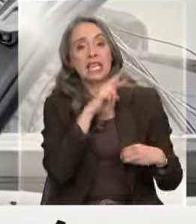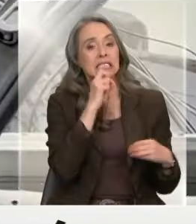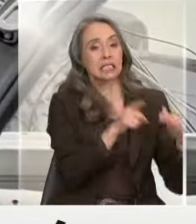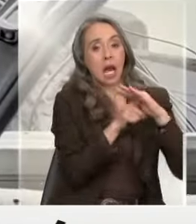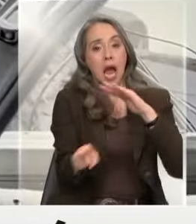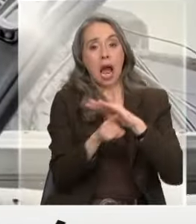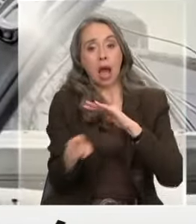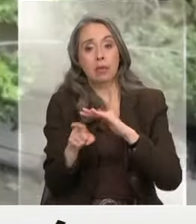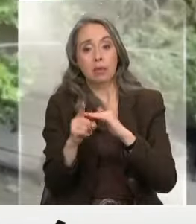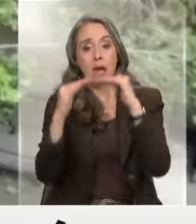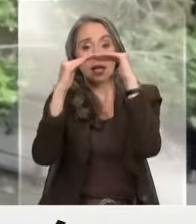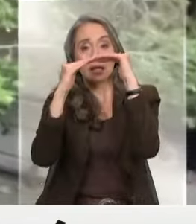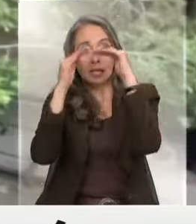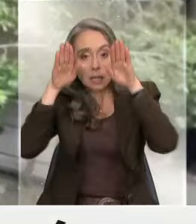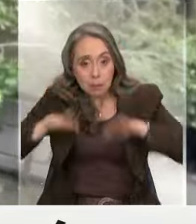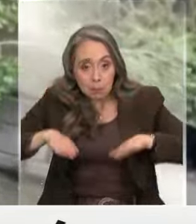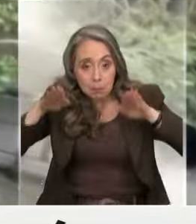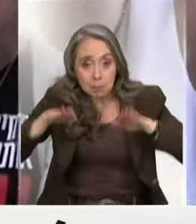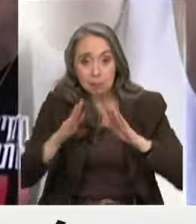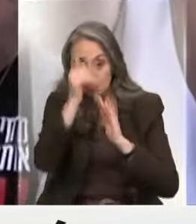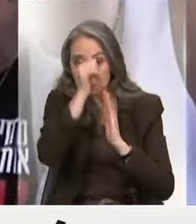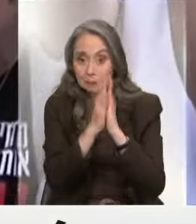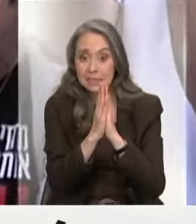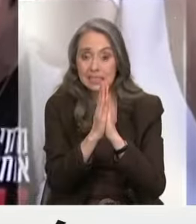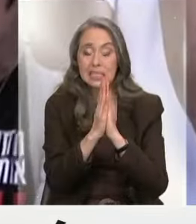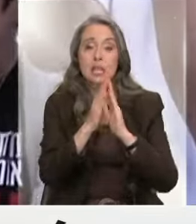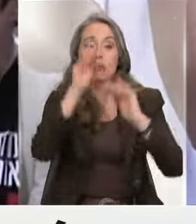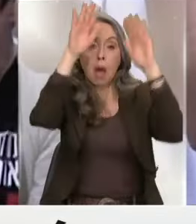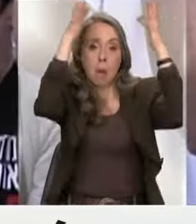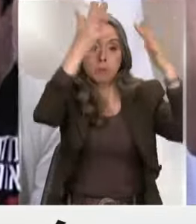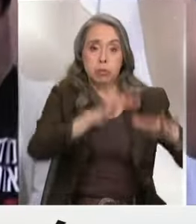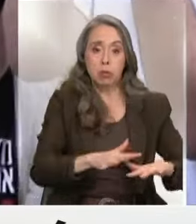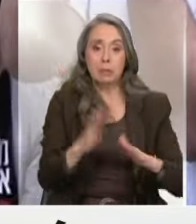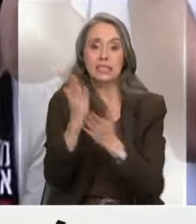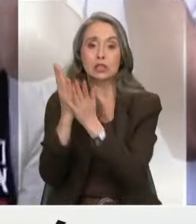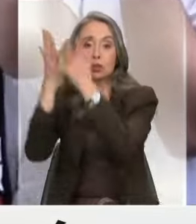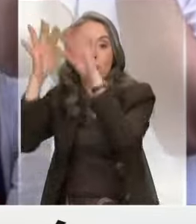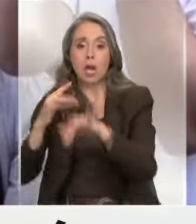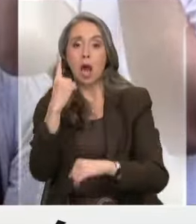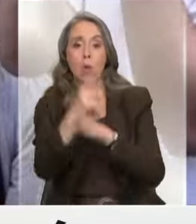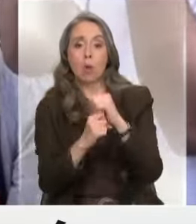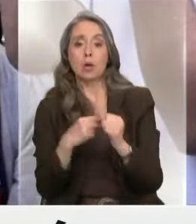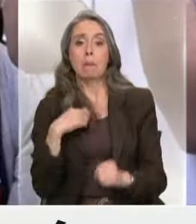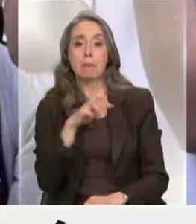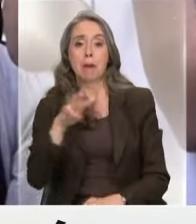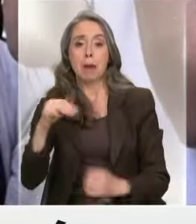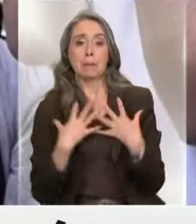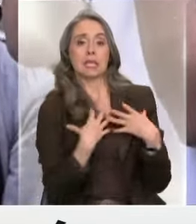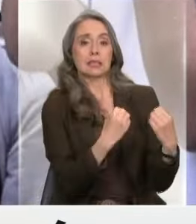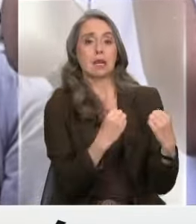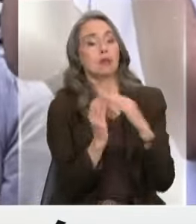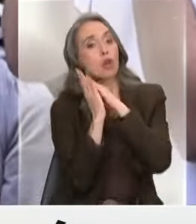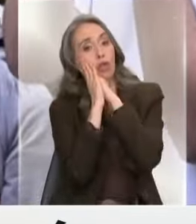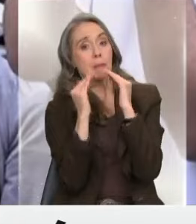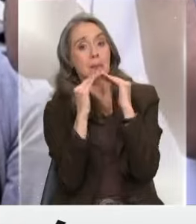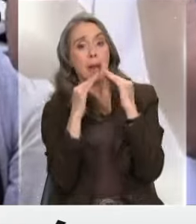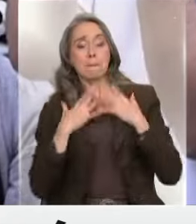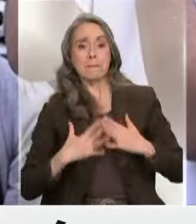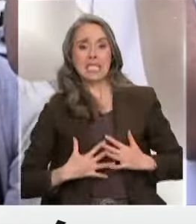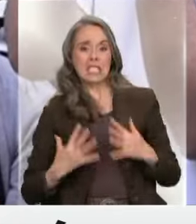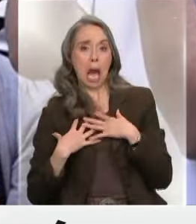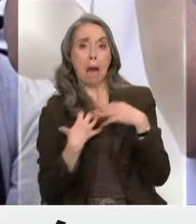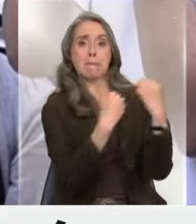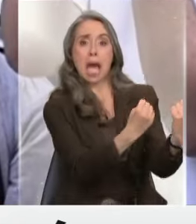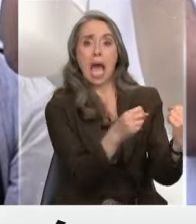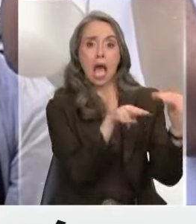Israel que destruyeron una mezquita y una escuela. Ha pasado un año desde que secuestraron a mis padres en pijama de mi casa y solo